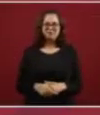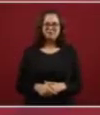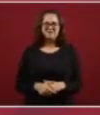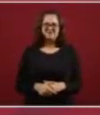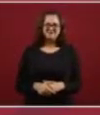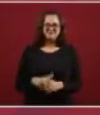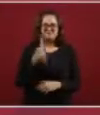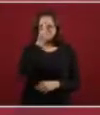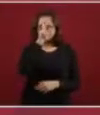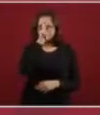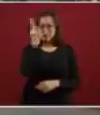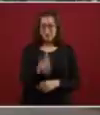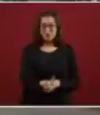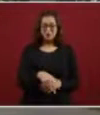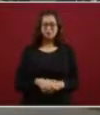nefasto.